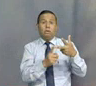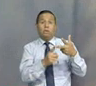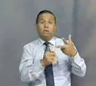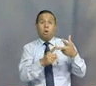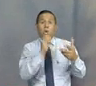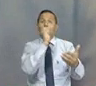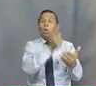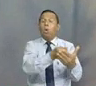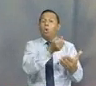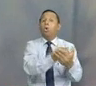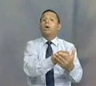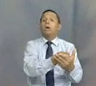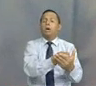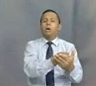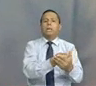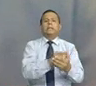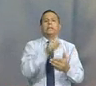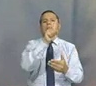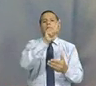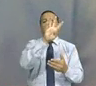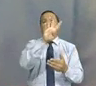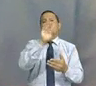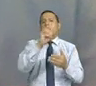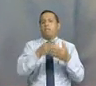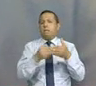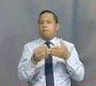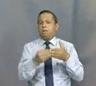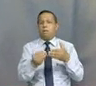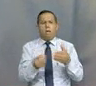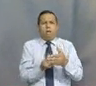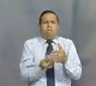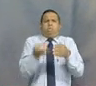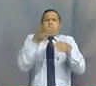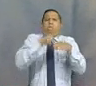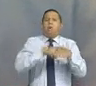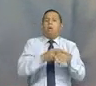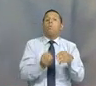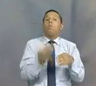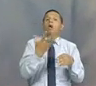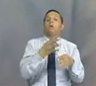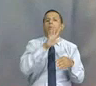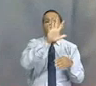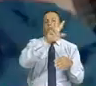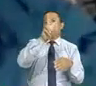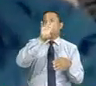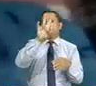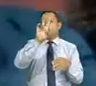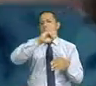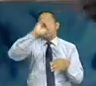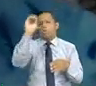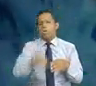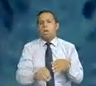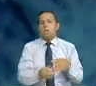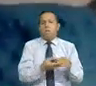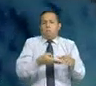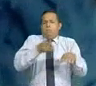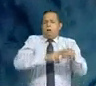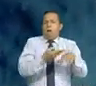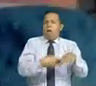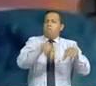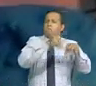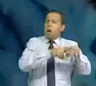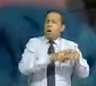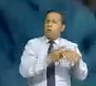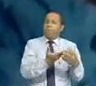se compró por $140, con un sobreprecio del 527%. Conversamos con el presidente del directorio del